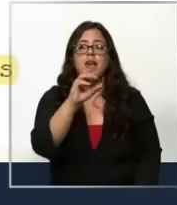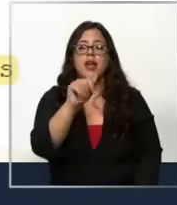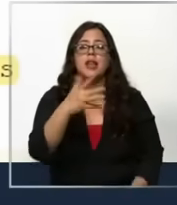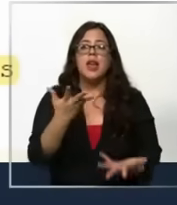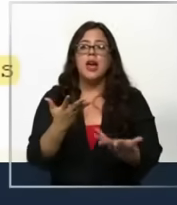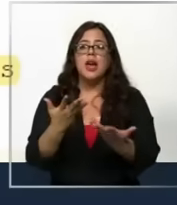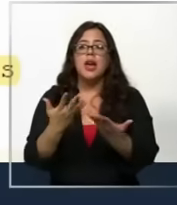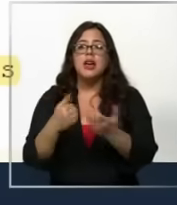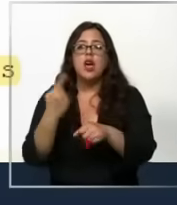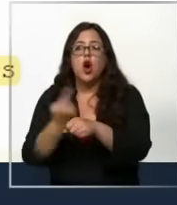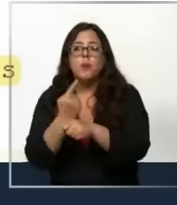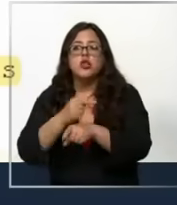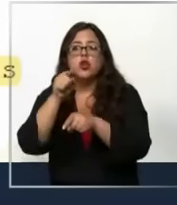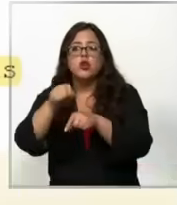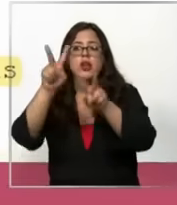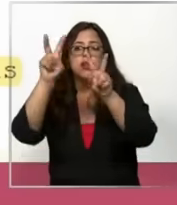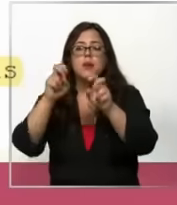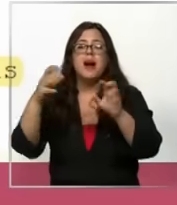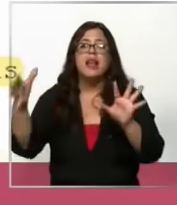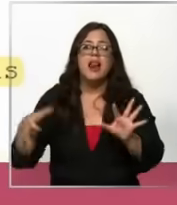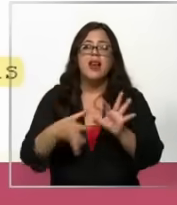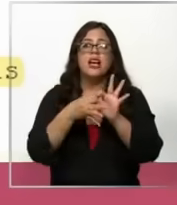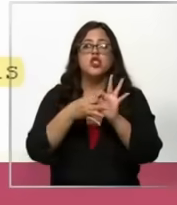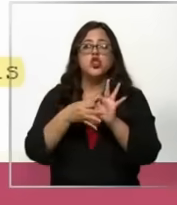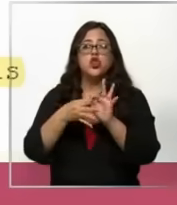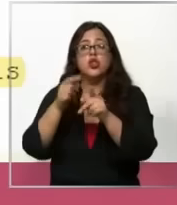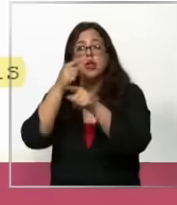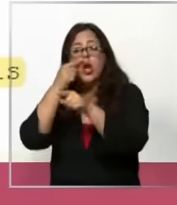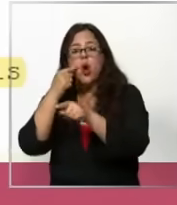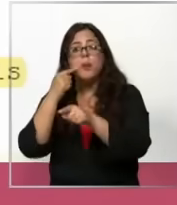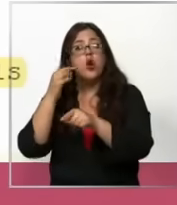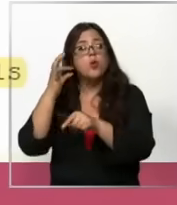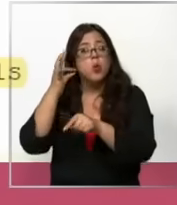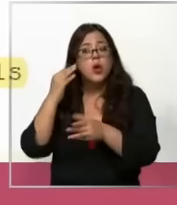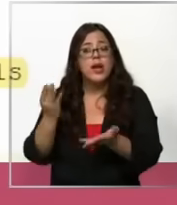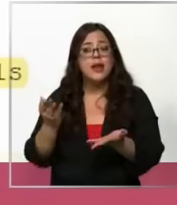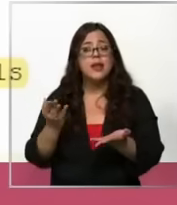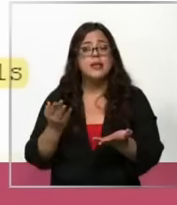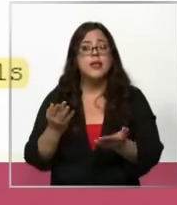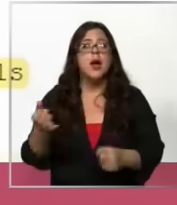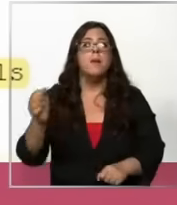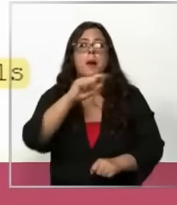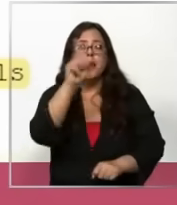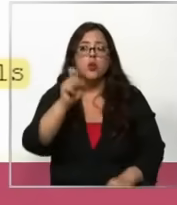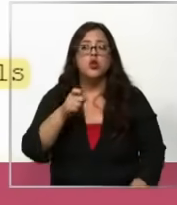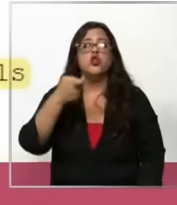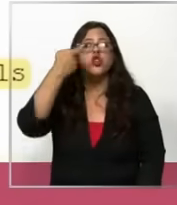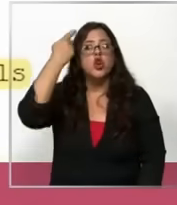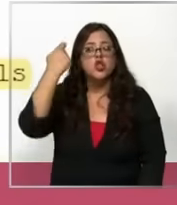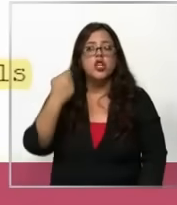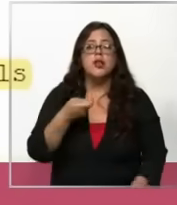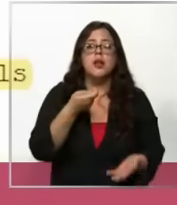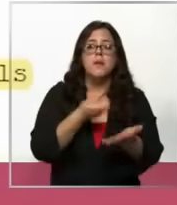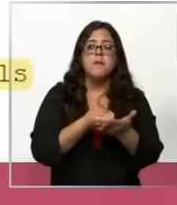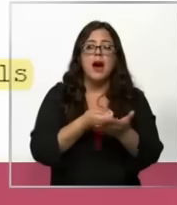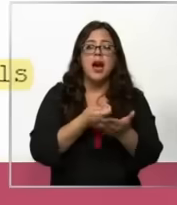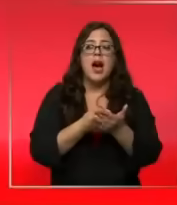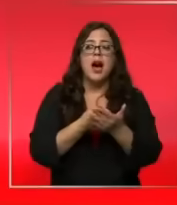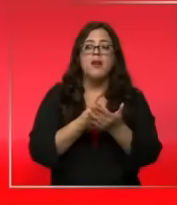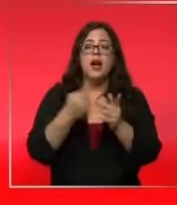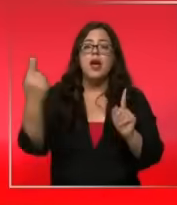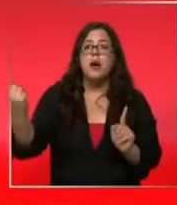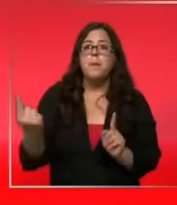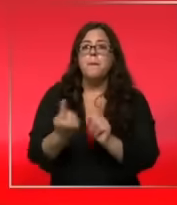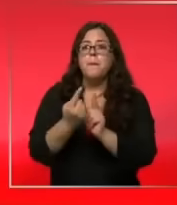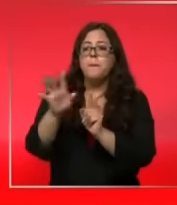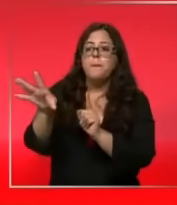de Jeffrey con jovencitas? Me preguntó si era consciente de que a las chicas les pagaban por encontrar a otras.